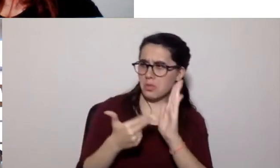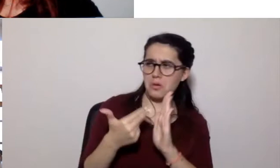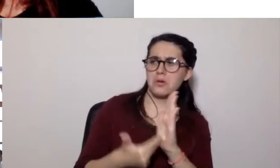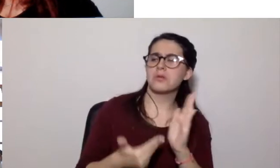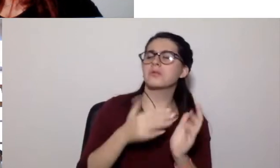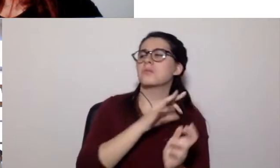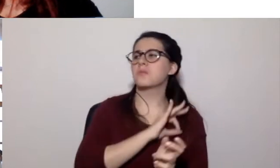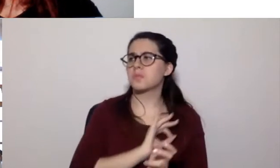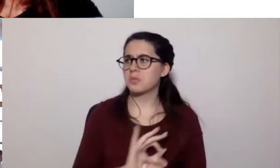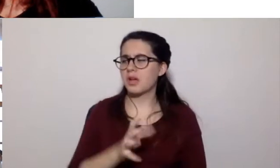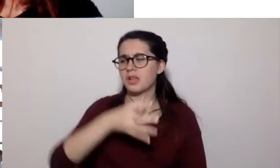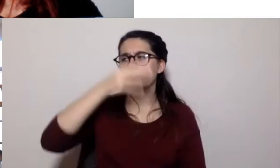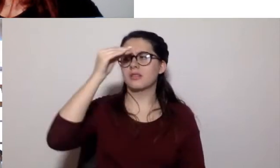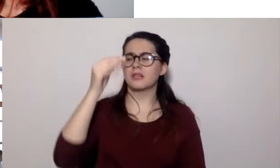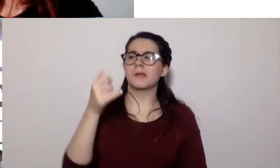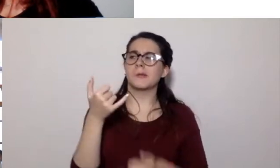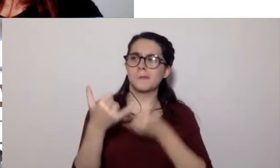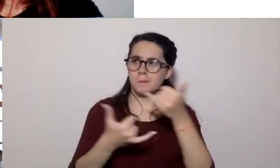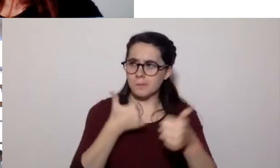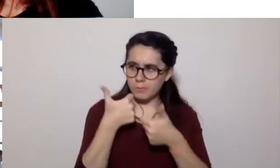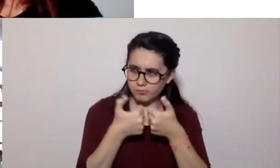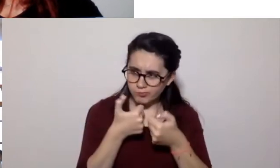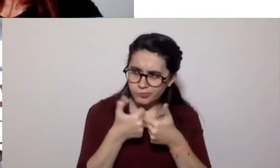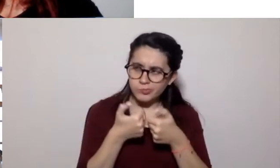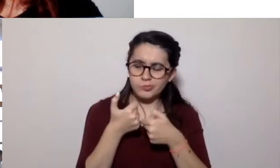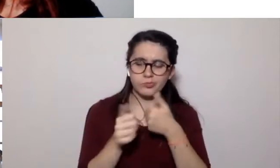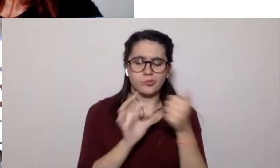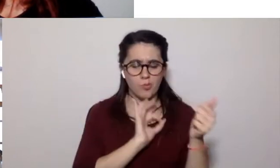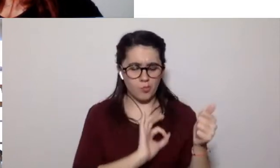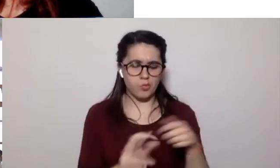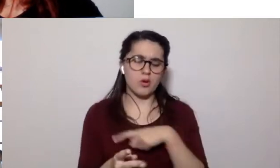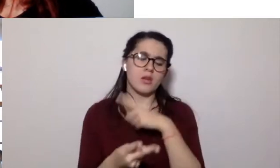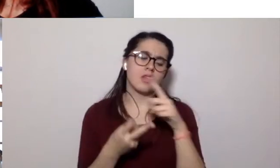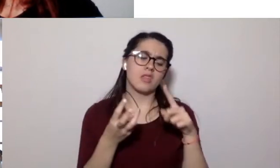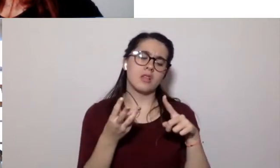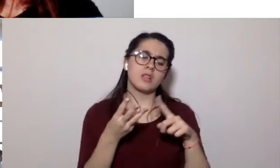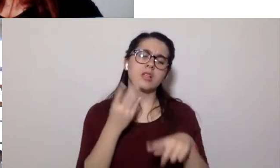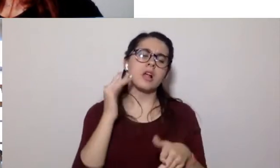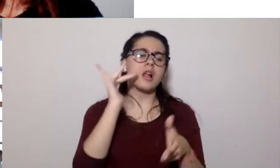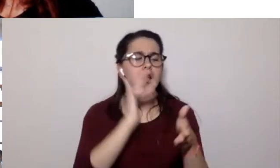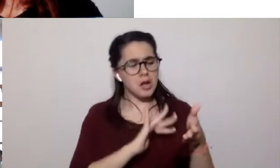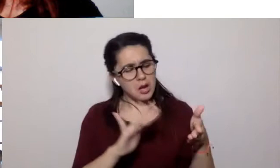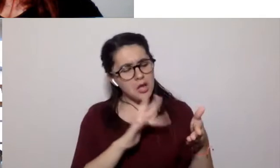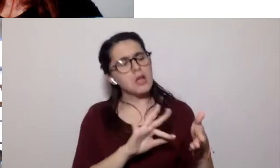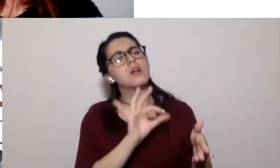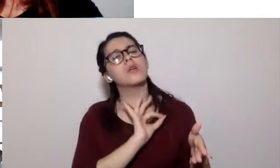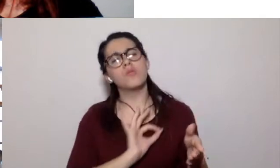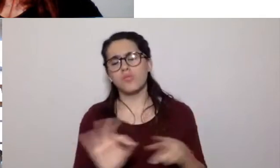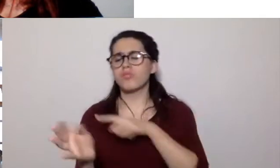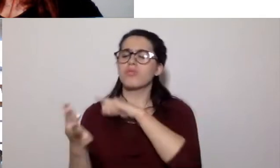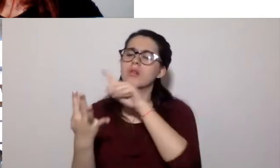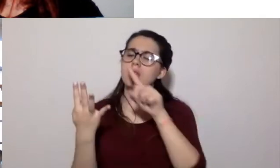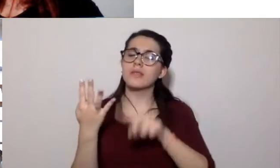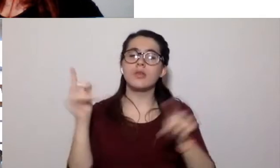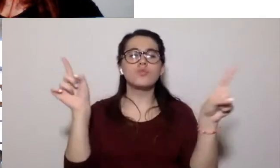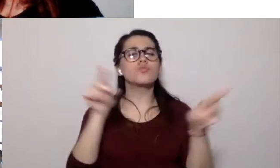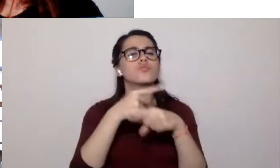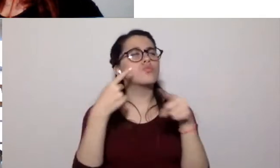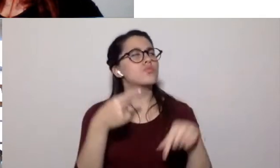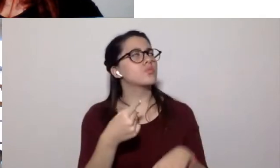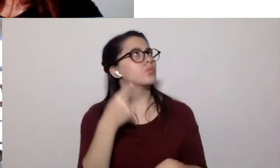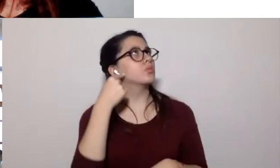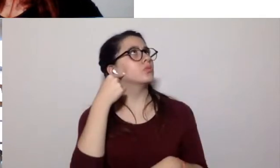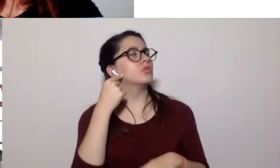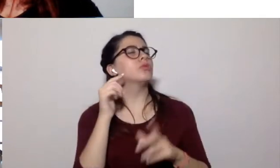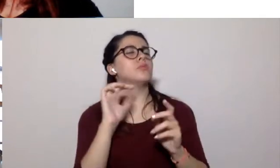jugar videojuegos, sí puedes leer, sí puedes descubrir música, sí